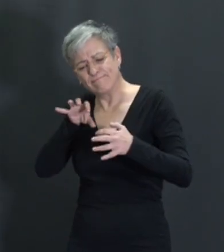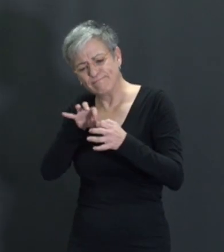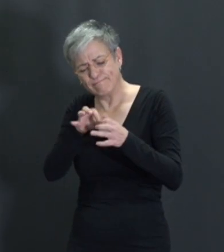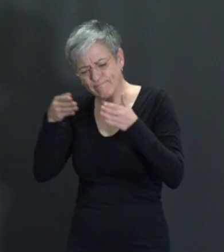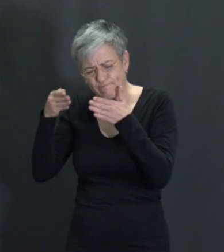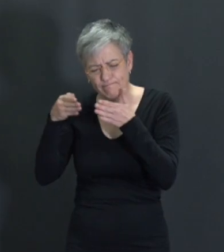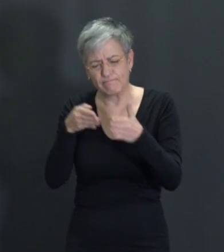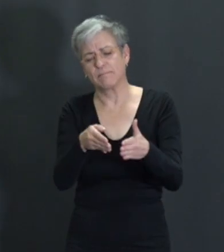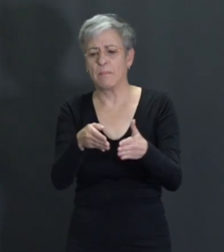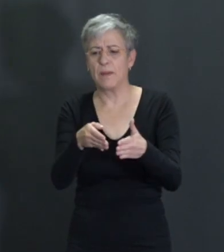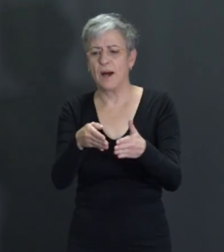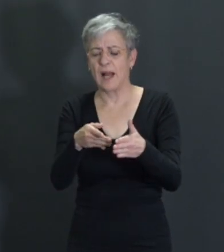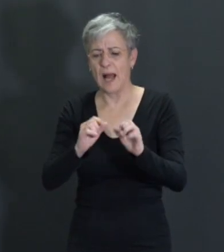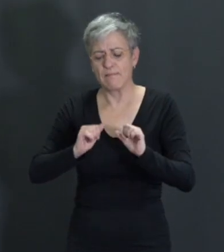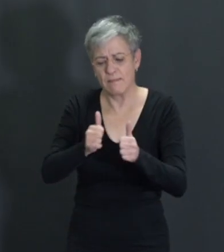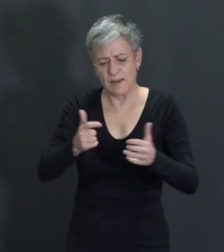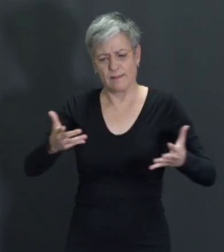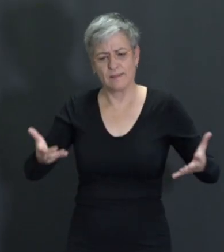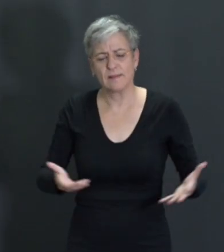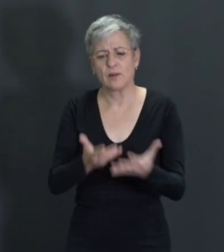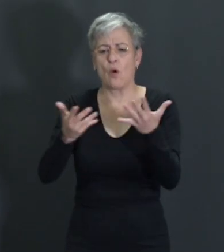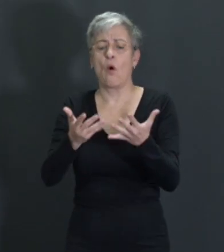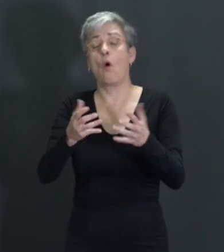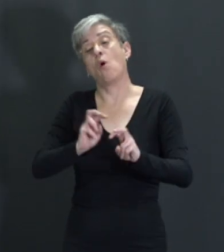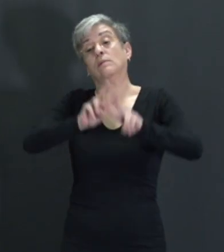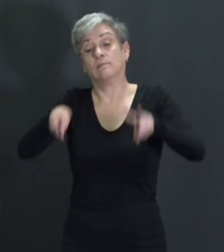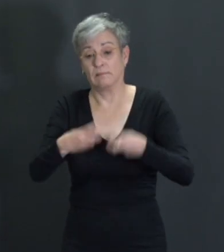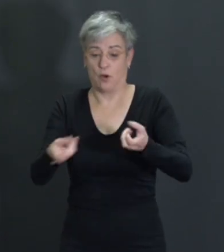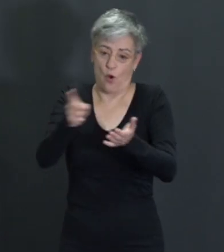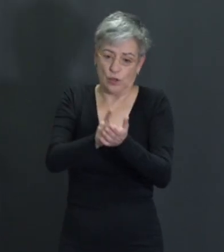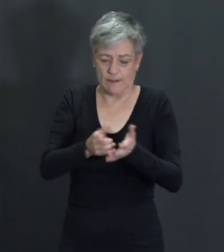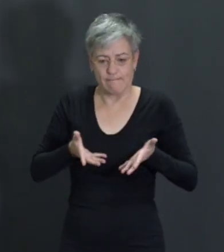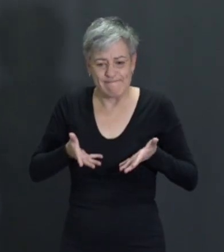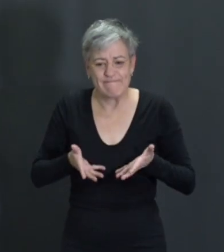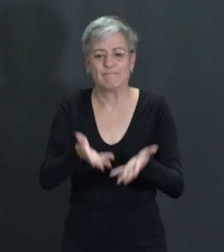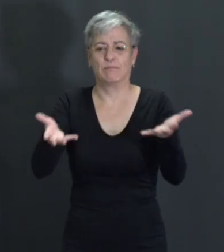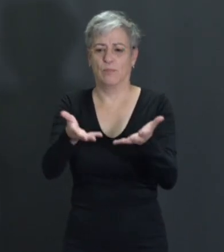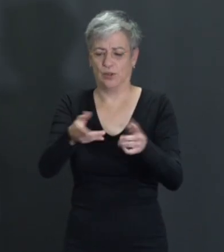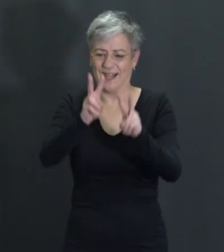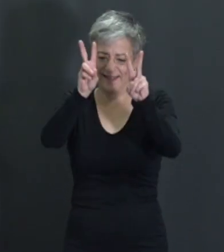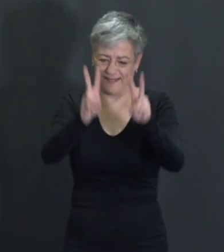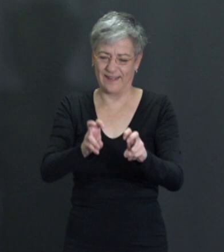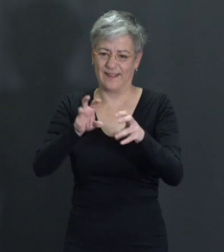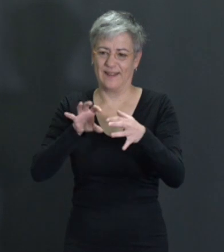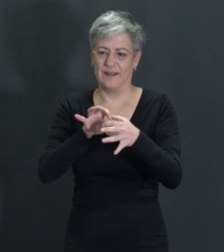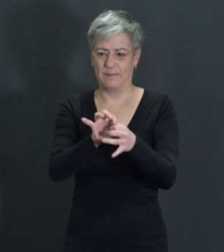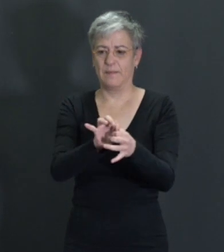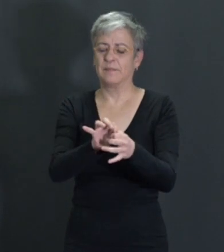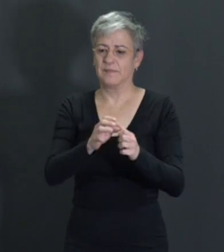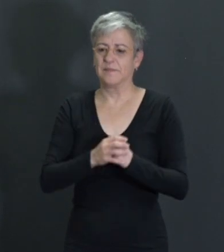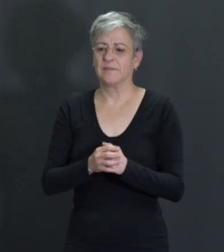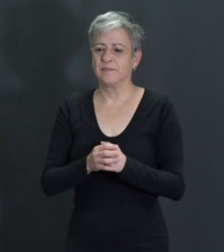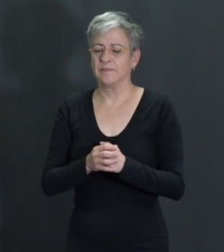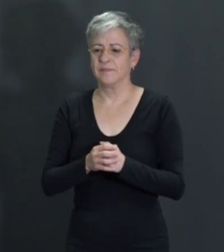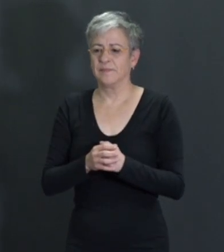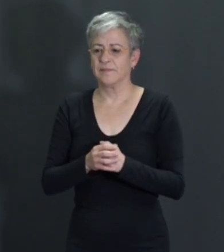para imprimir un impulso o para renovar el impulso que se da siempre a estas cuestiones desde donde